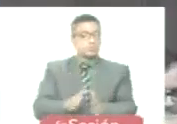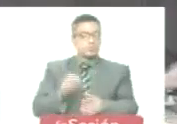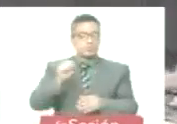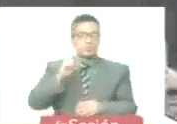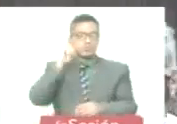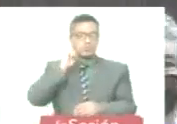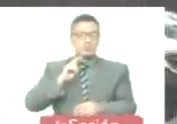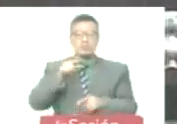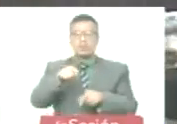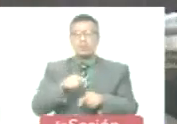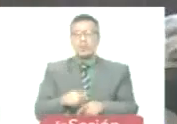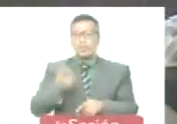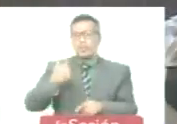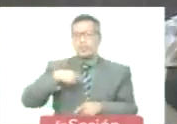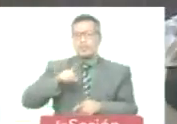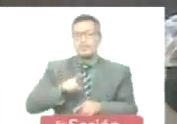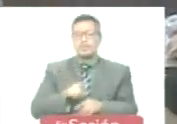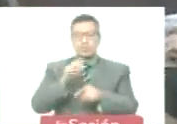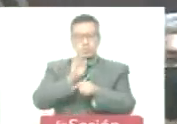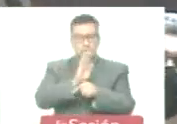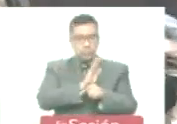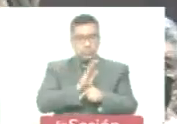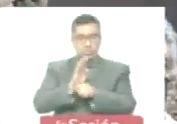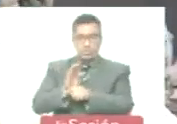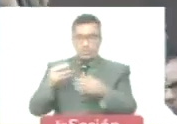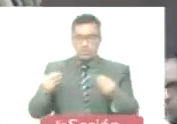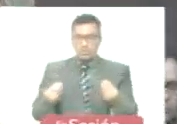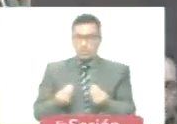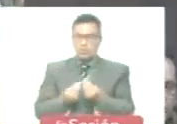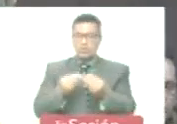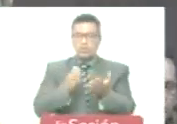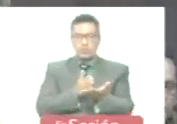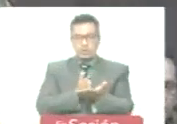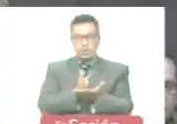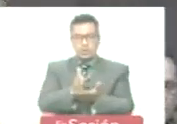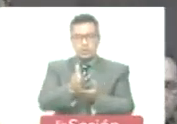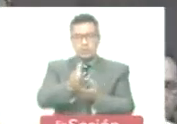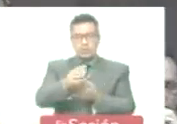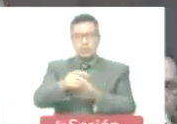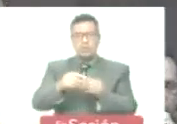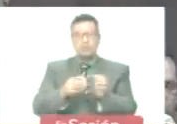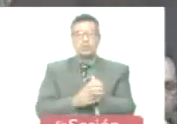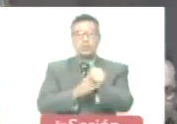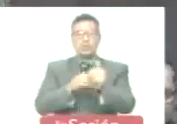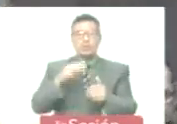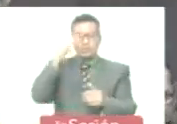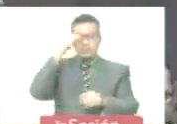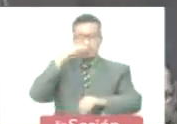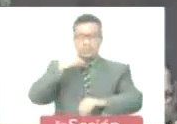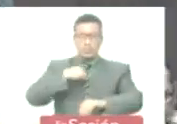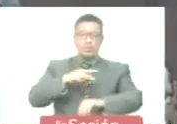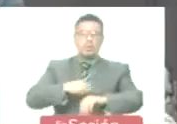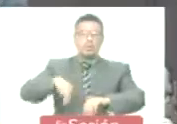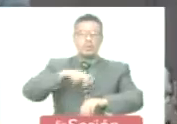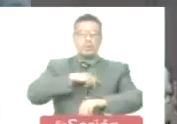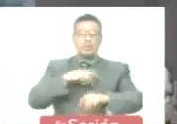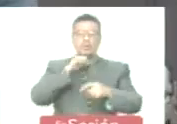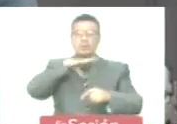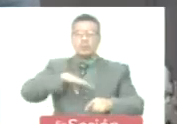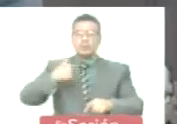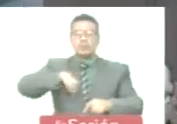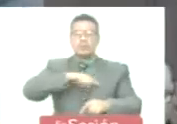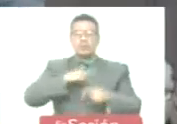además nos llama a tener cuidado, acompañamiento y seguimiento del patrimonio moral e histórico de nuestro libertador.